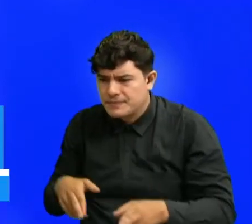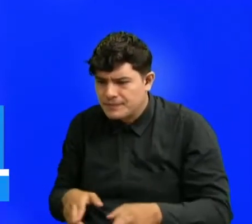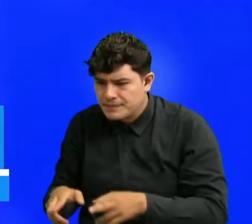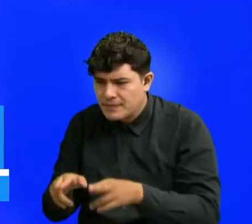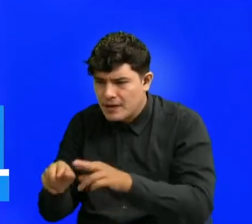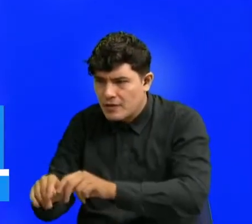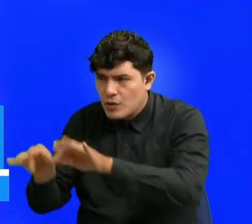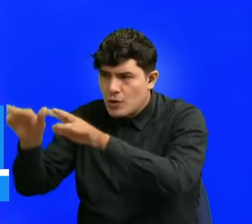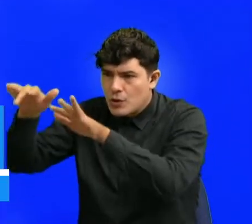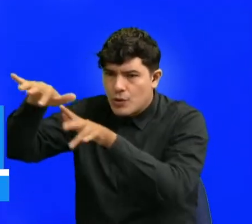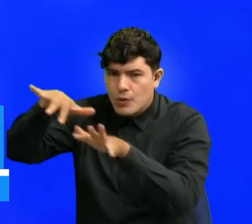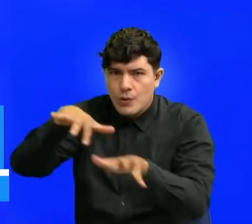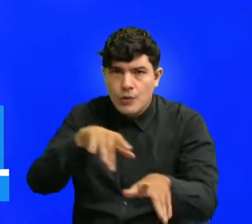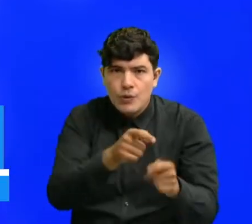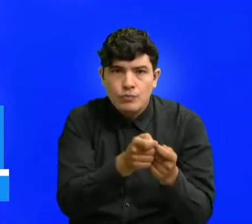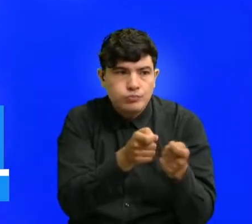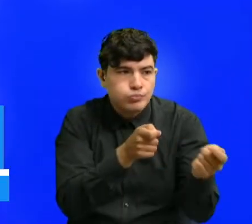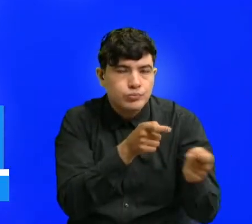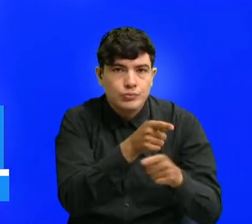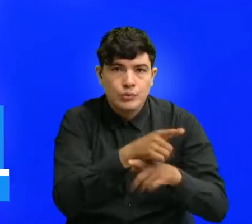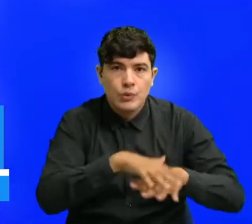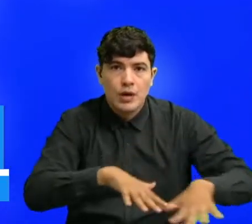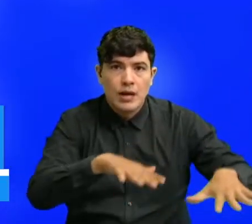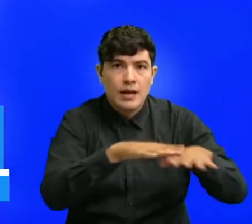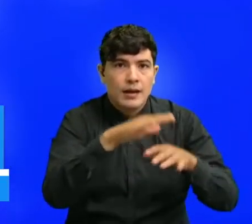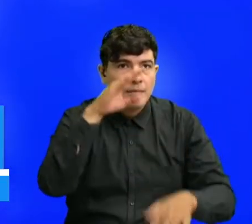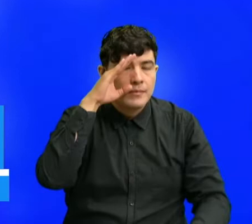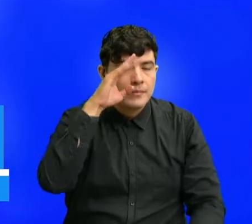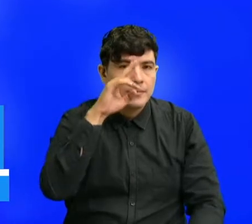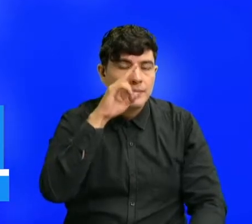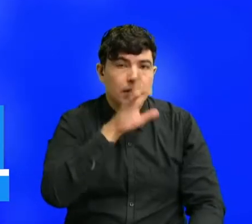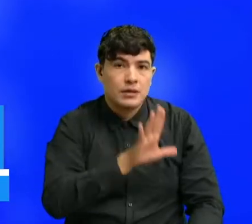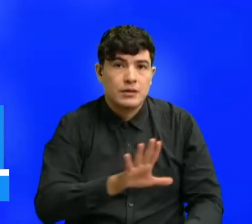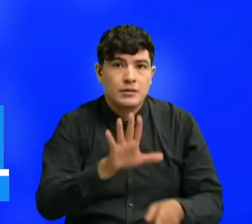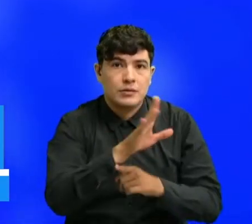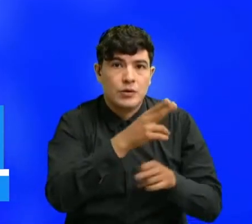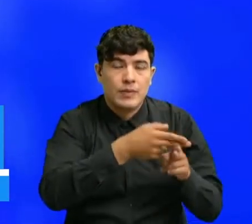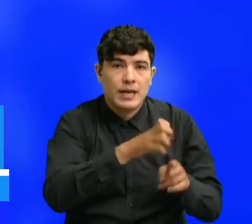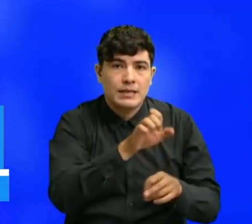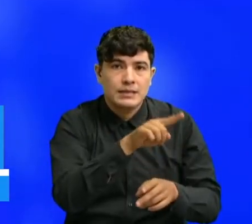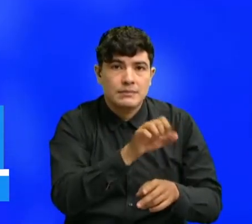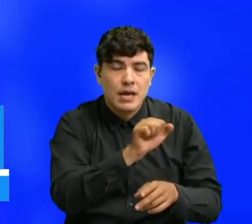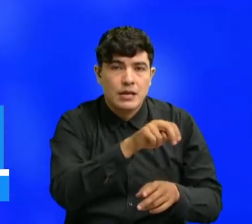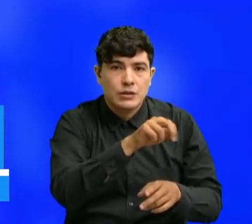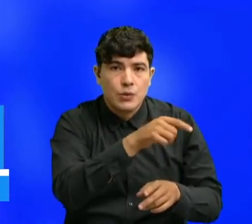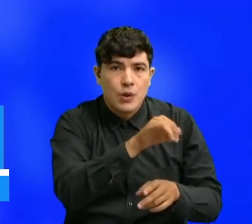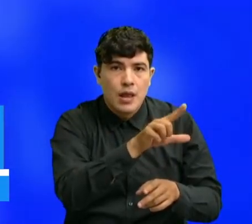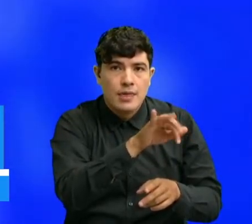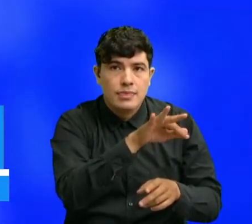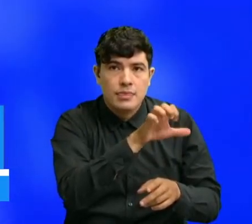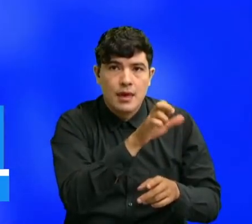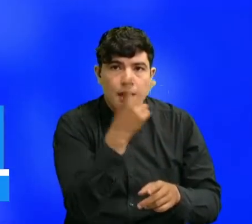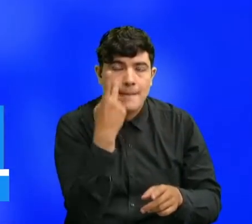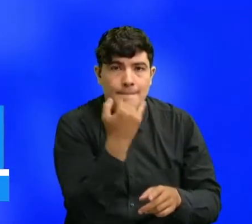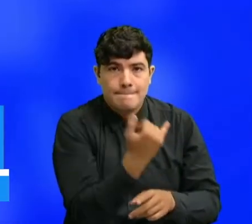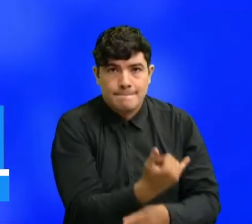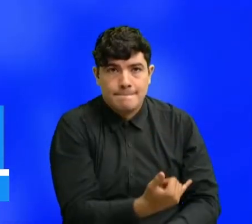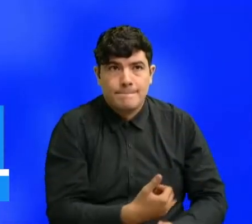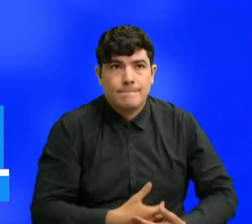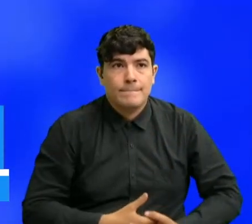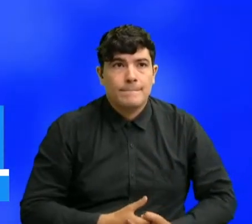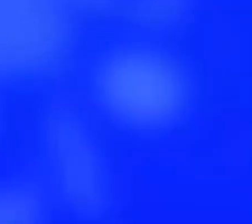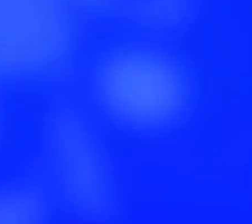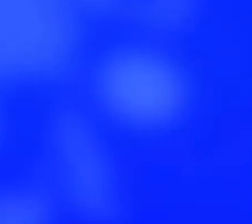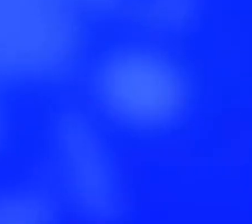cerca a la estación La Españolita en la vía que comunica Bucaramanga con Piedecuesta, la cual durante varias horas mantuvo el paso restringido.